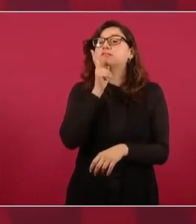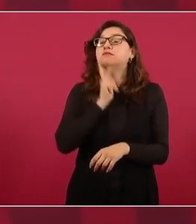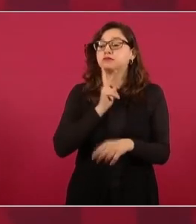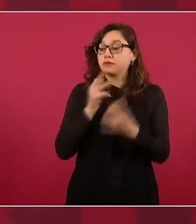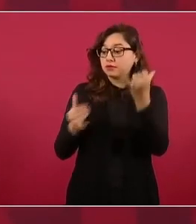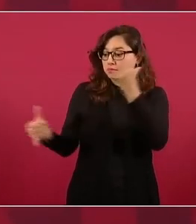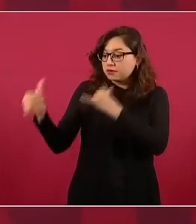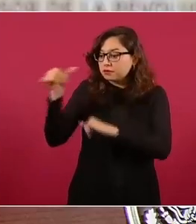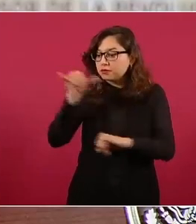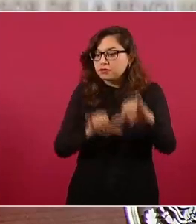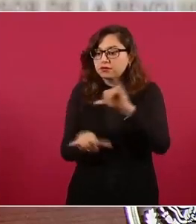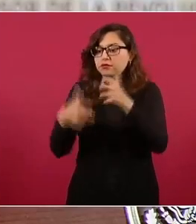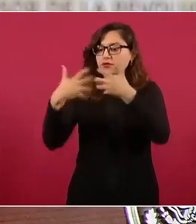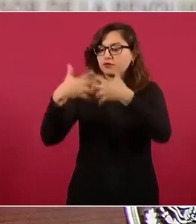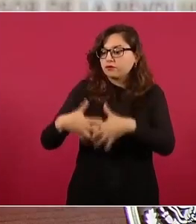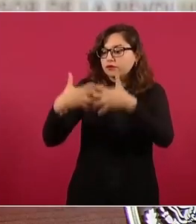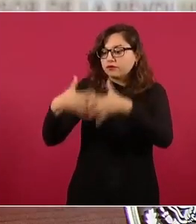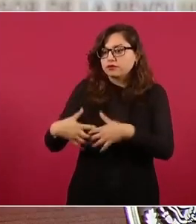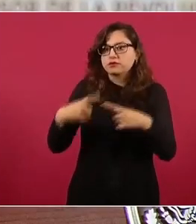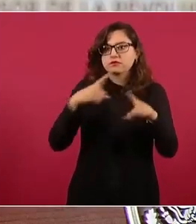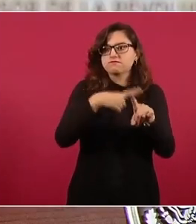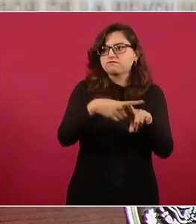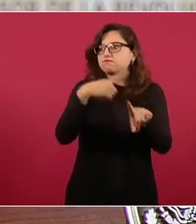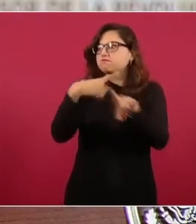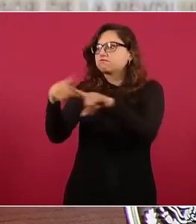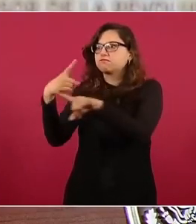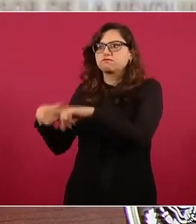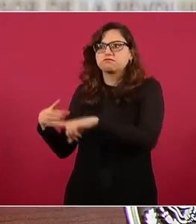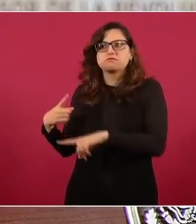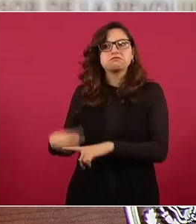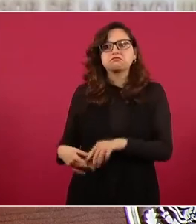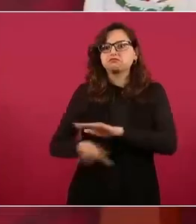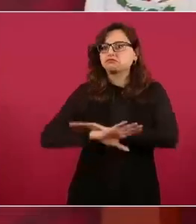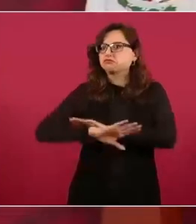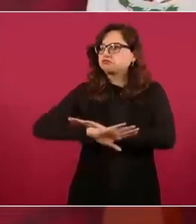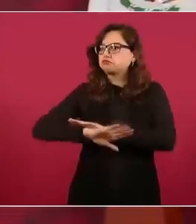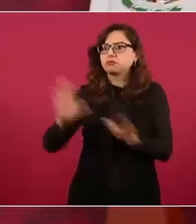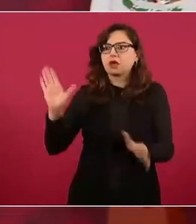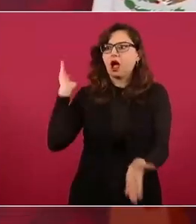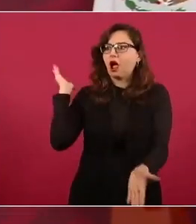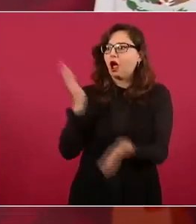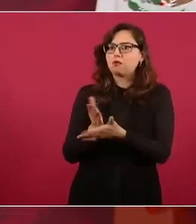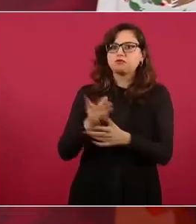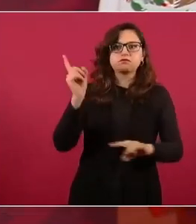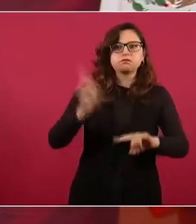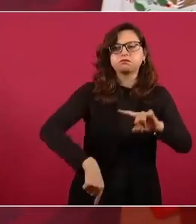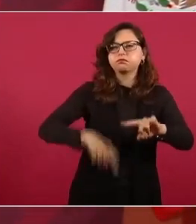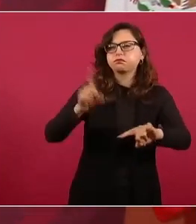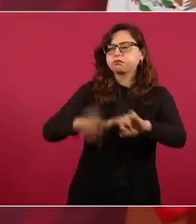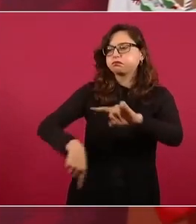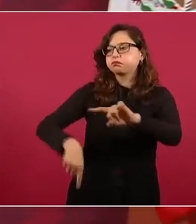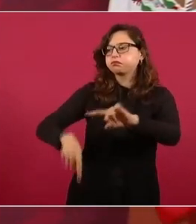Los complejos, Cangrejera, Morelos, vayan a Poza Rica,